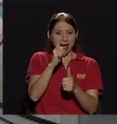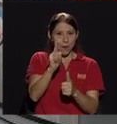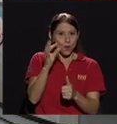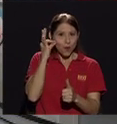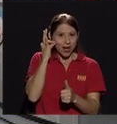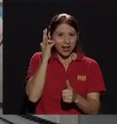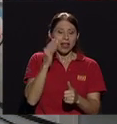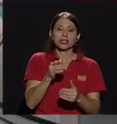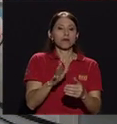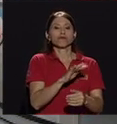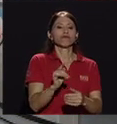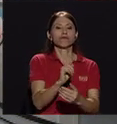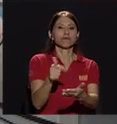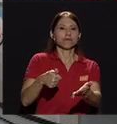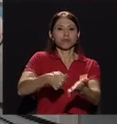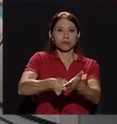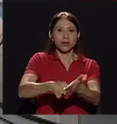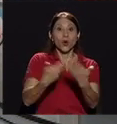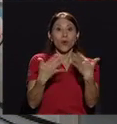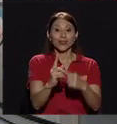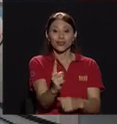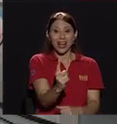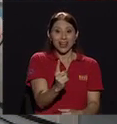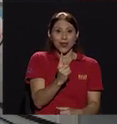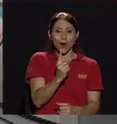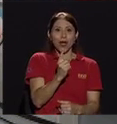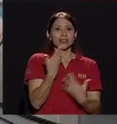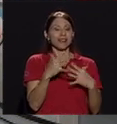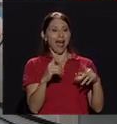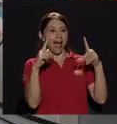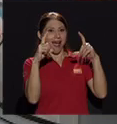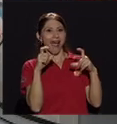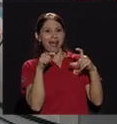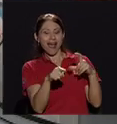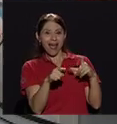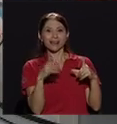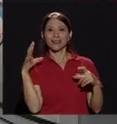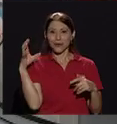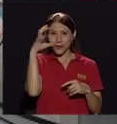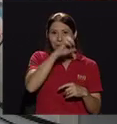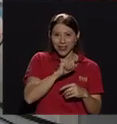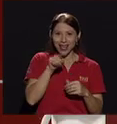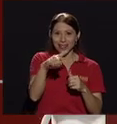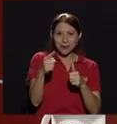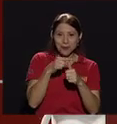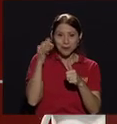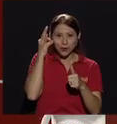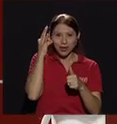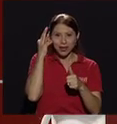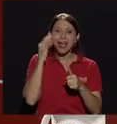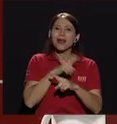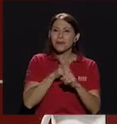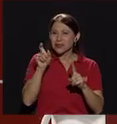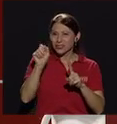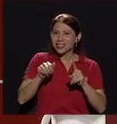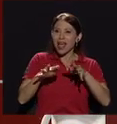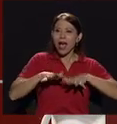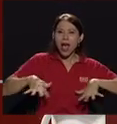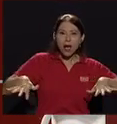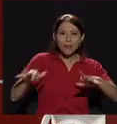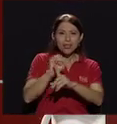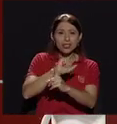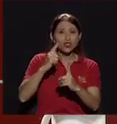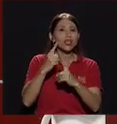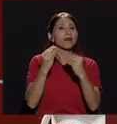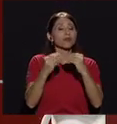de ello, cuando le tomaron la foto y demás. Pero sí prevaleció un ambiente de mucha presión social para que no